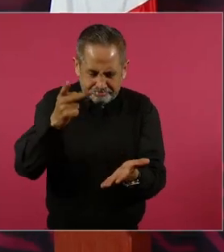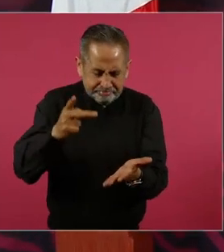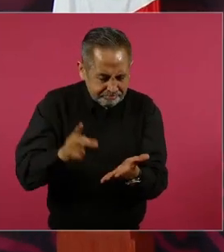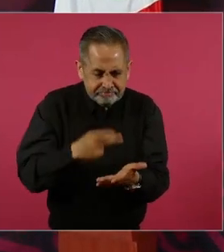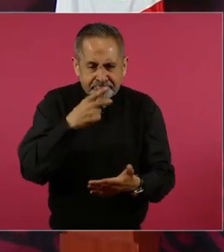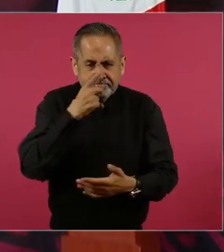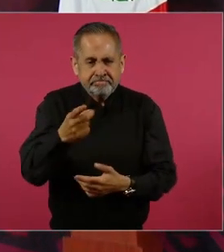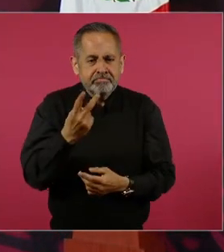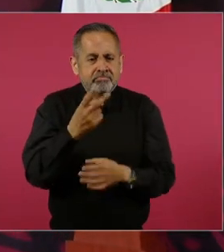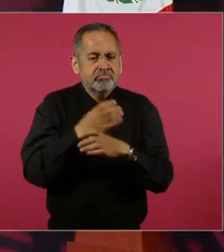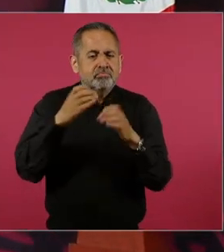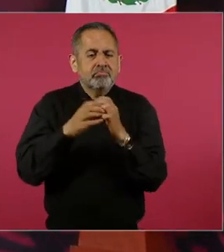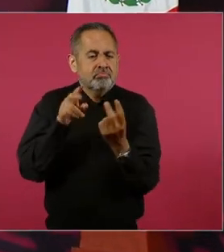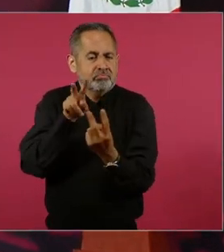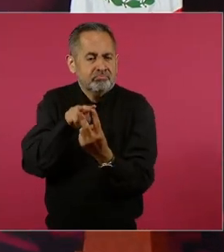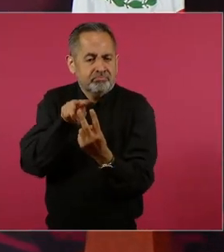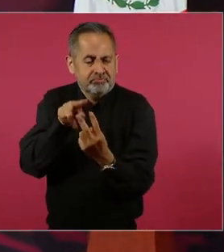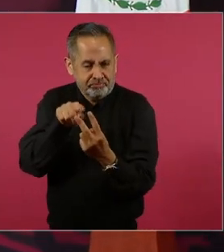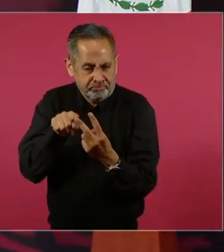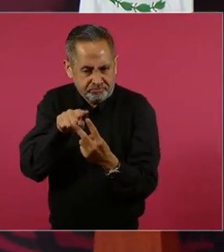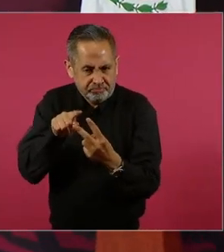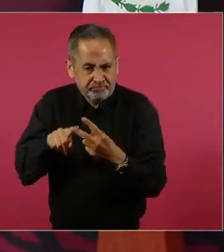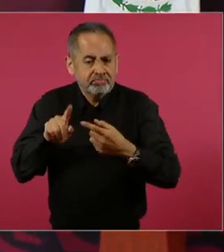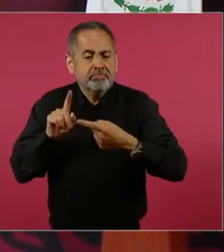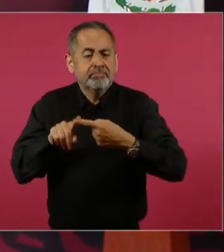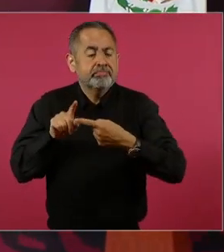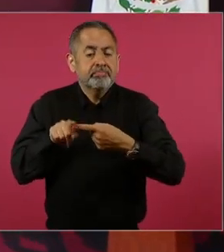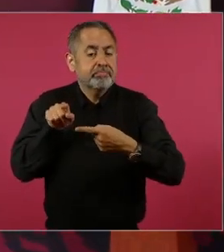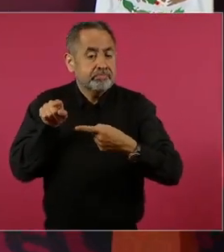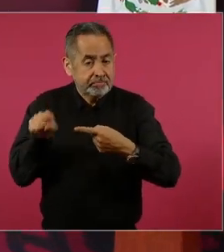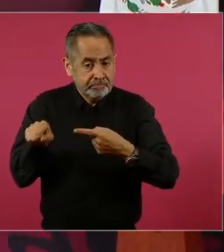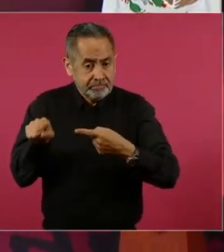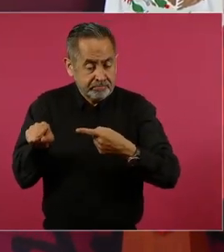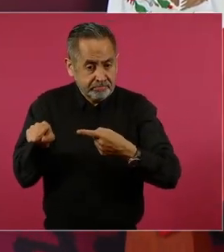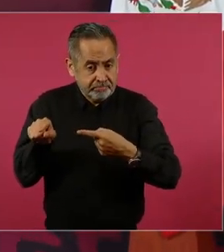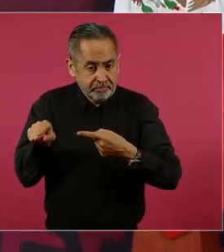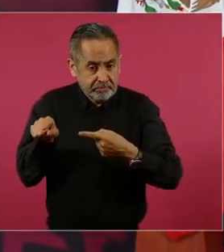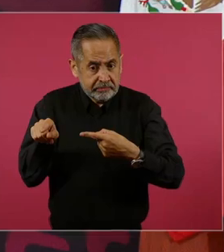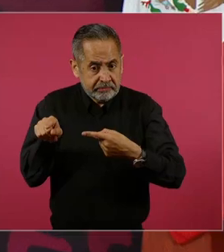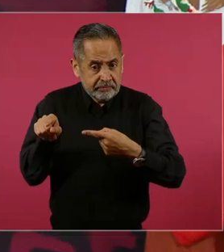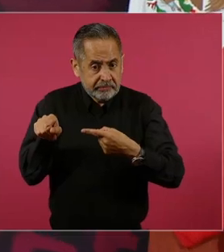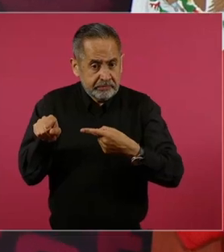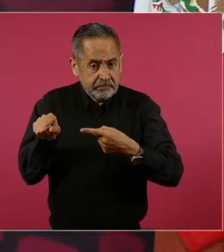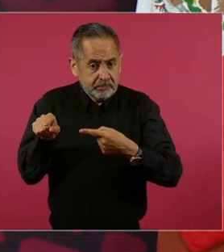repetiré dos cosas, una que estuvo